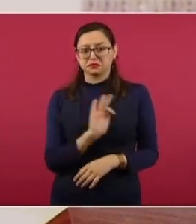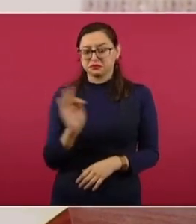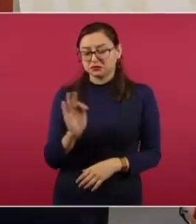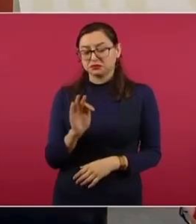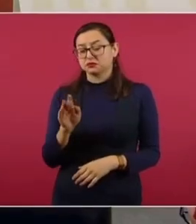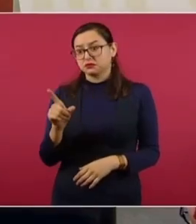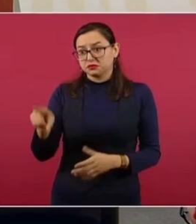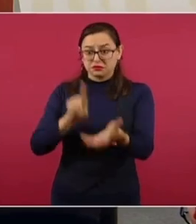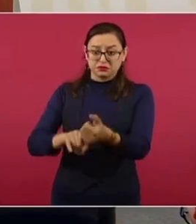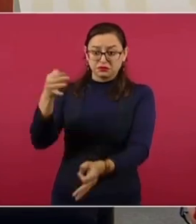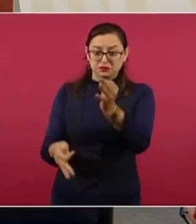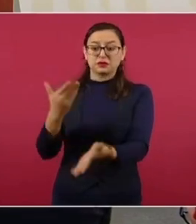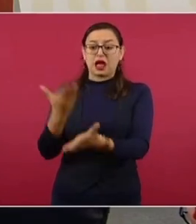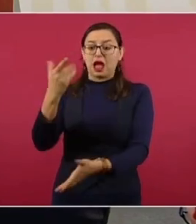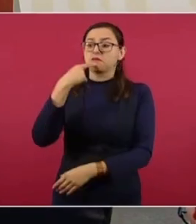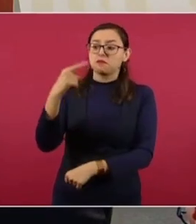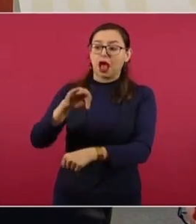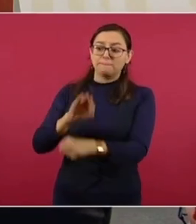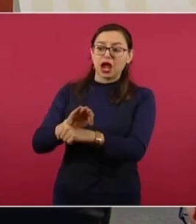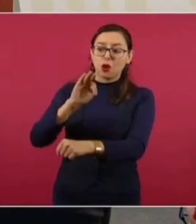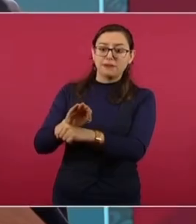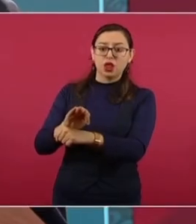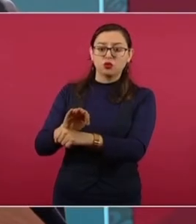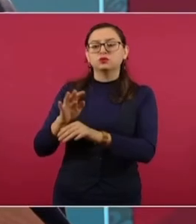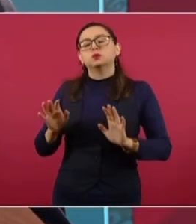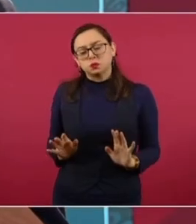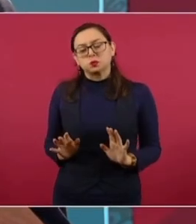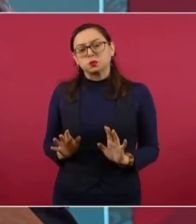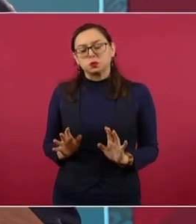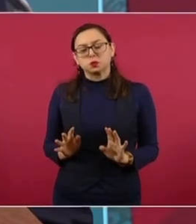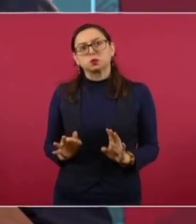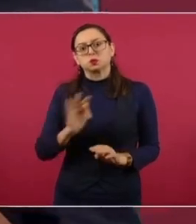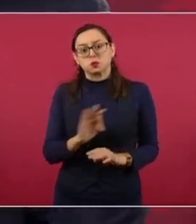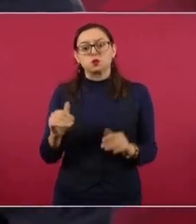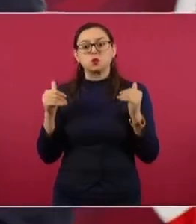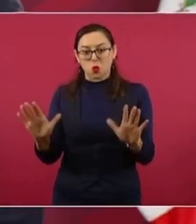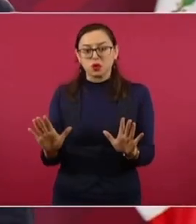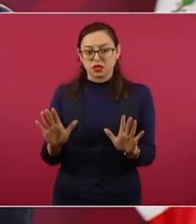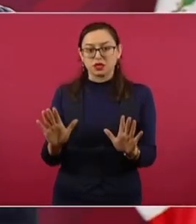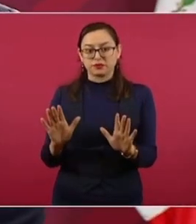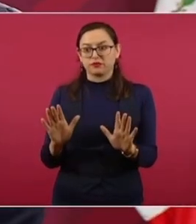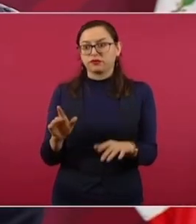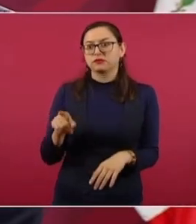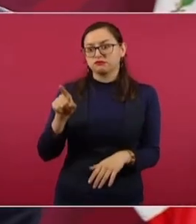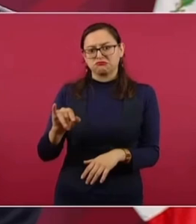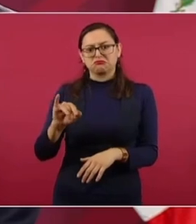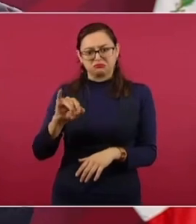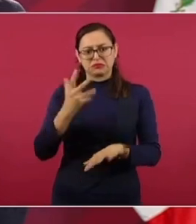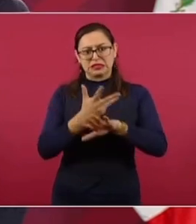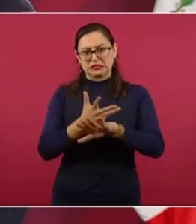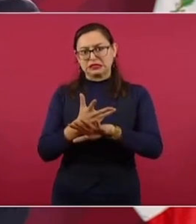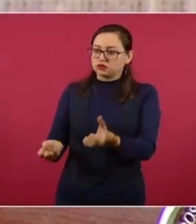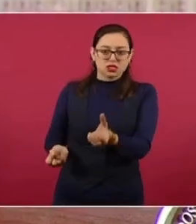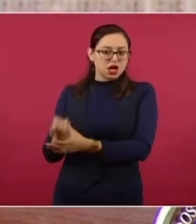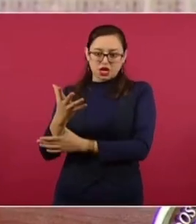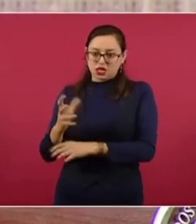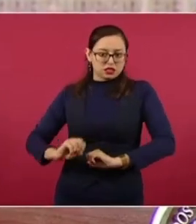amparos, estos primeros, pues no van en contra de la extradición, sino es para que se le